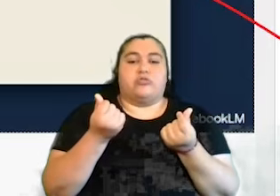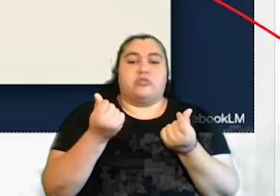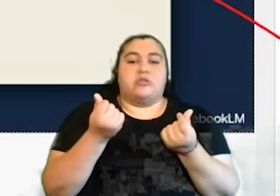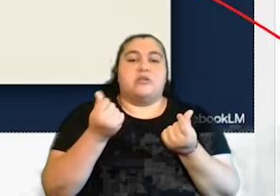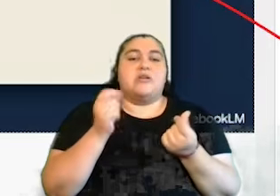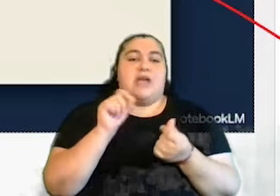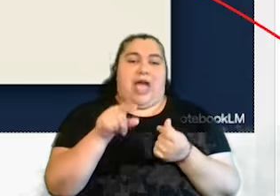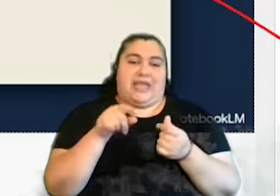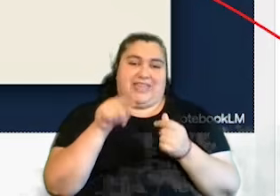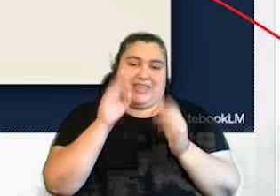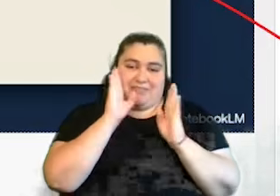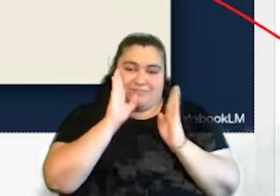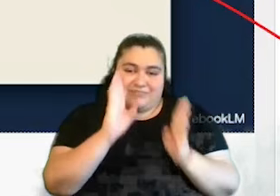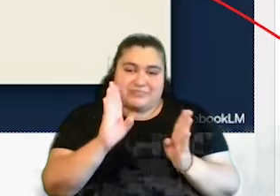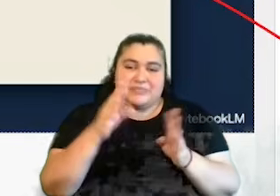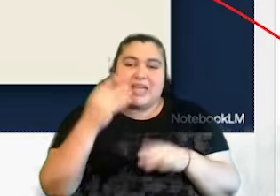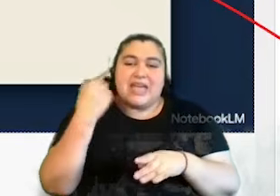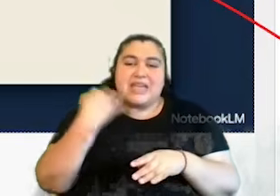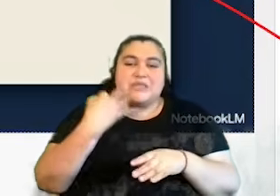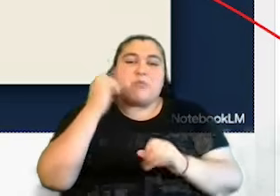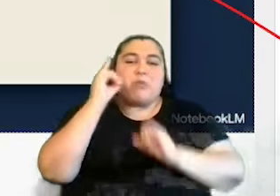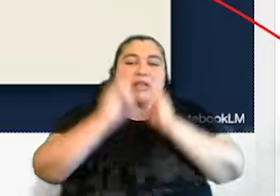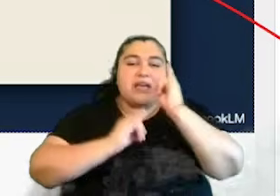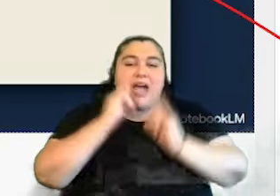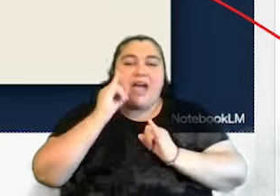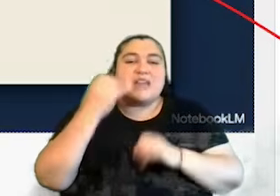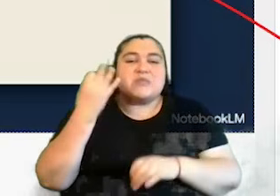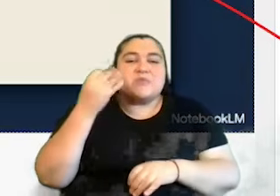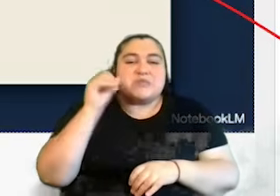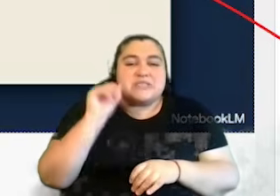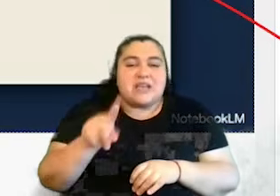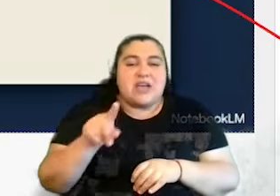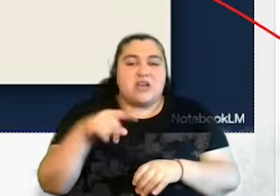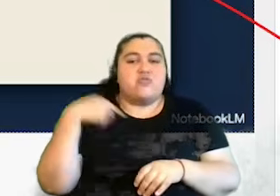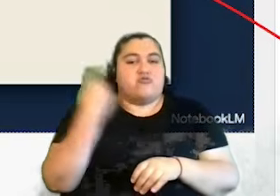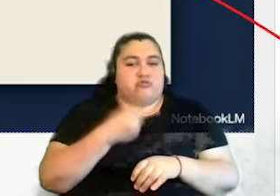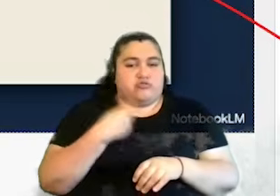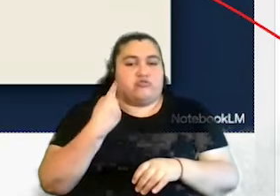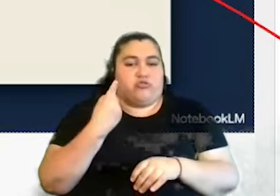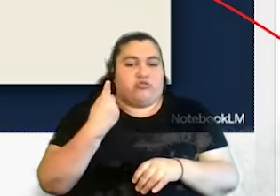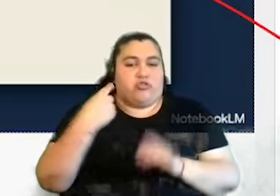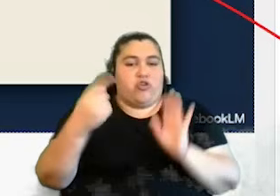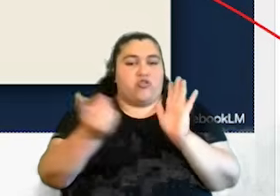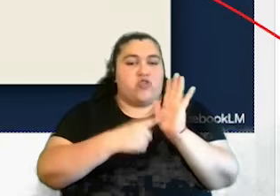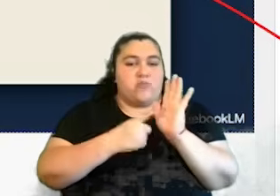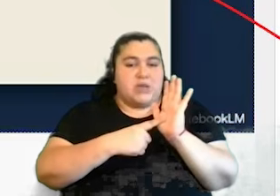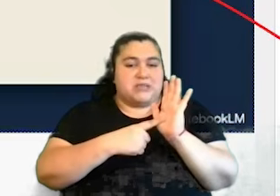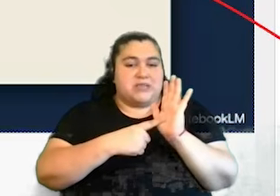a explicar un poquito más, porque si bien nosotros ya tuvimos una normativa interna